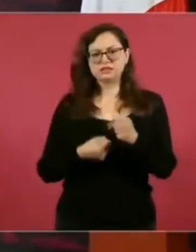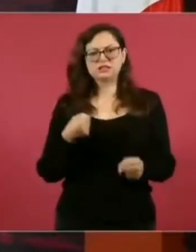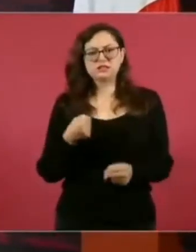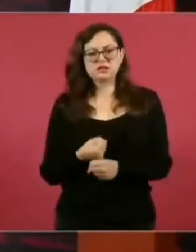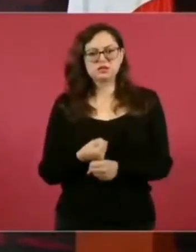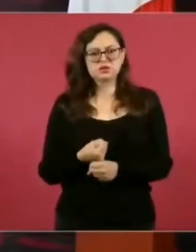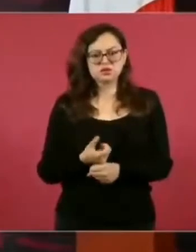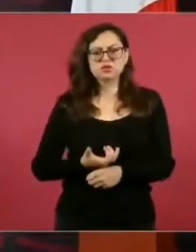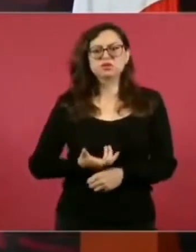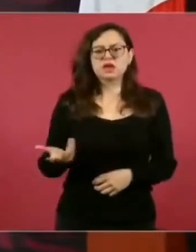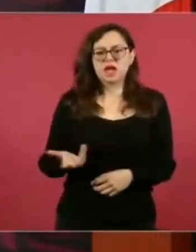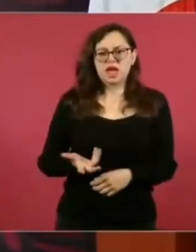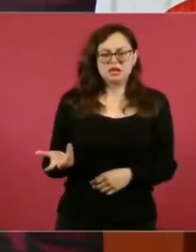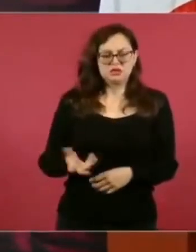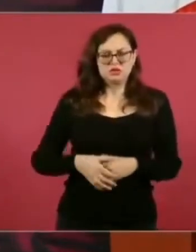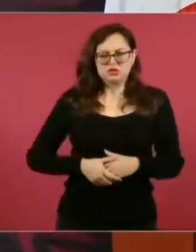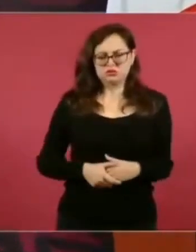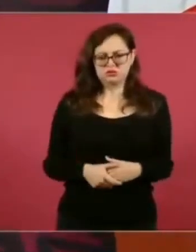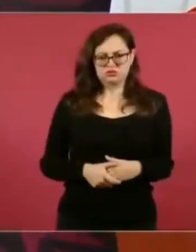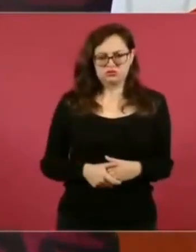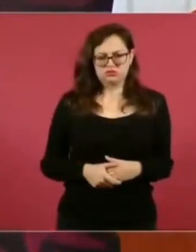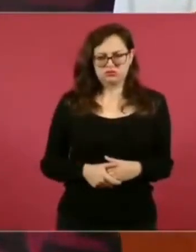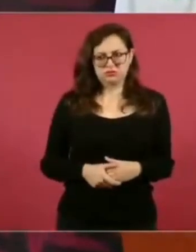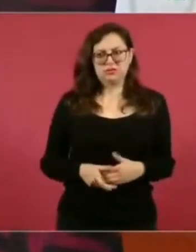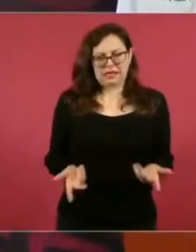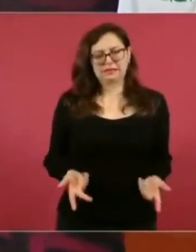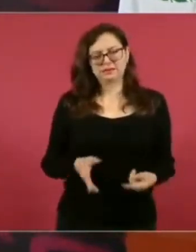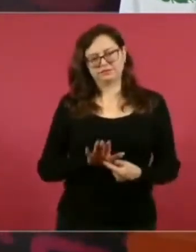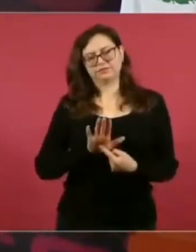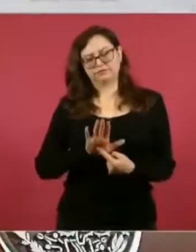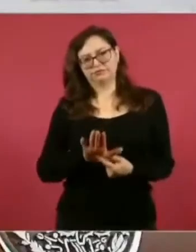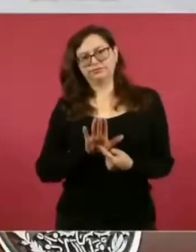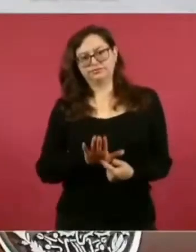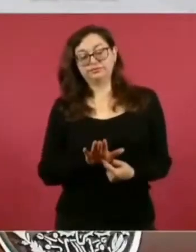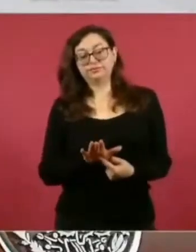Les adelanto que me ha ayudado mucho, mucho,